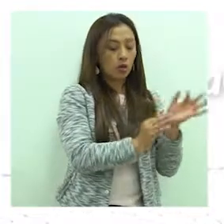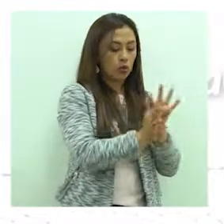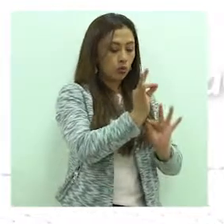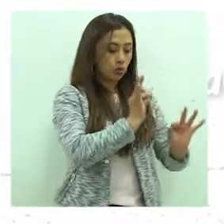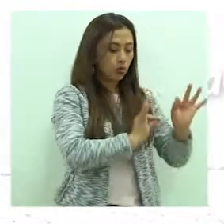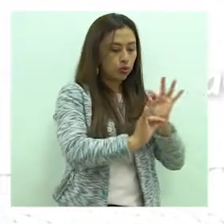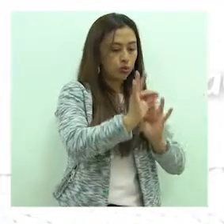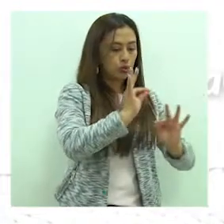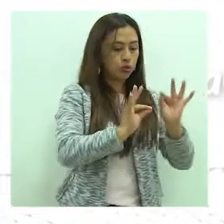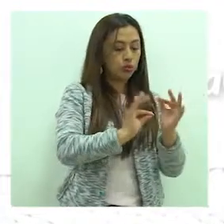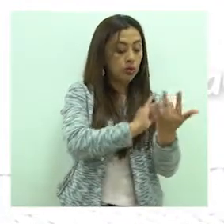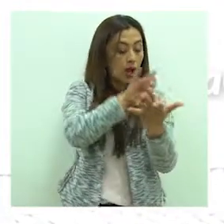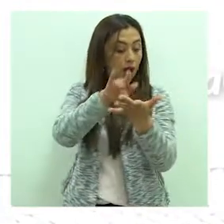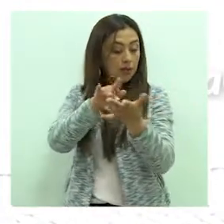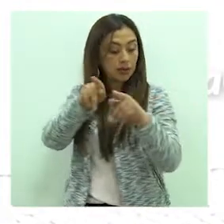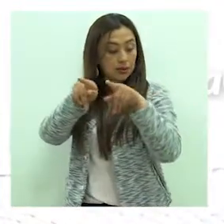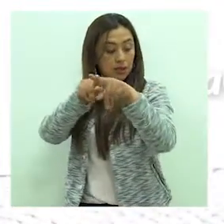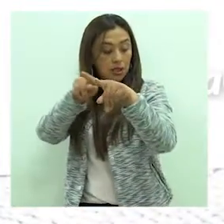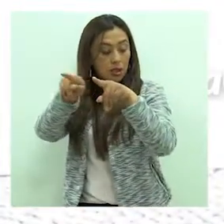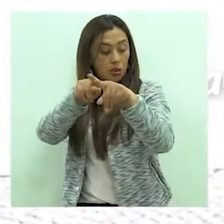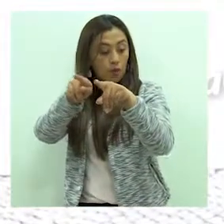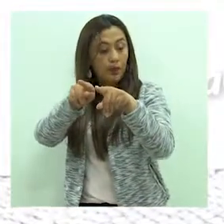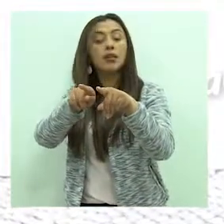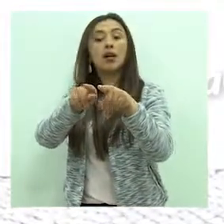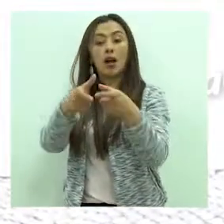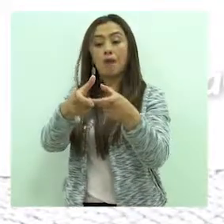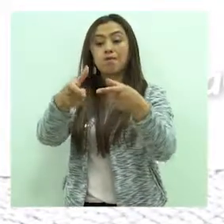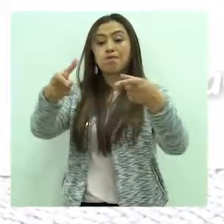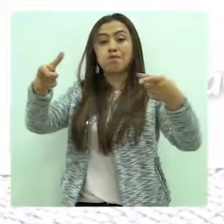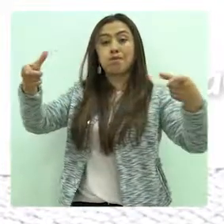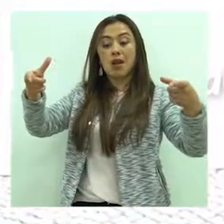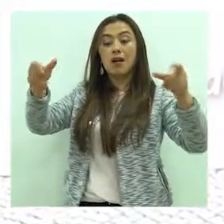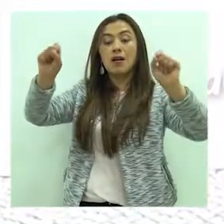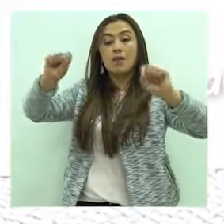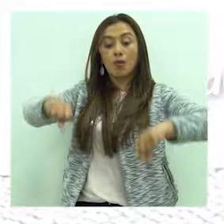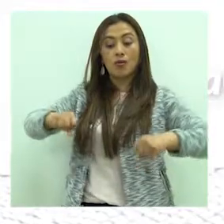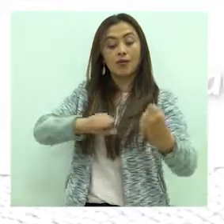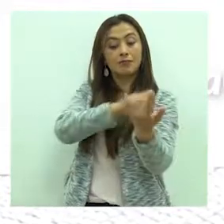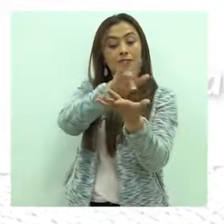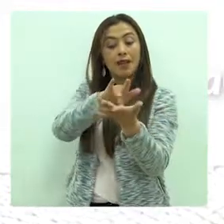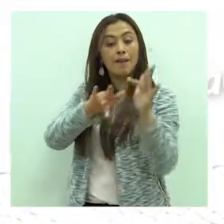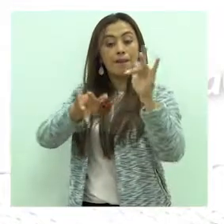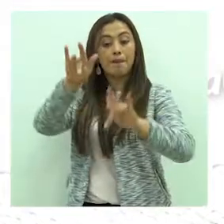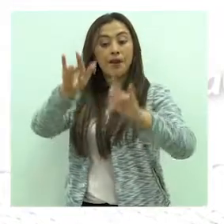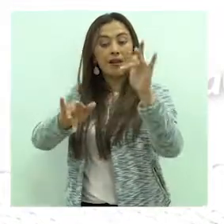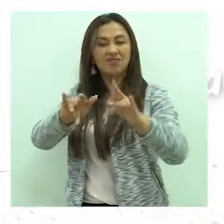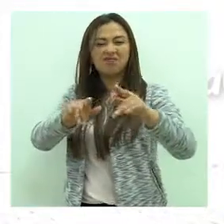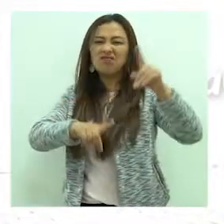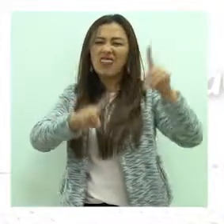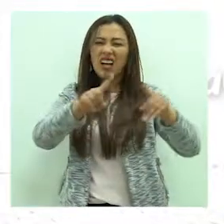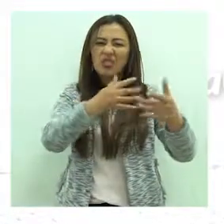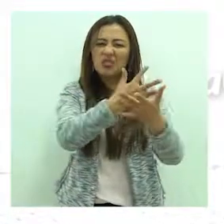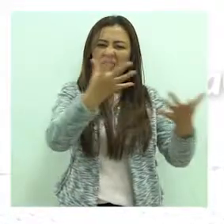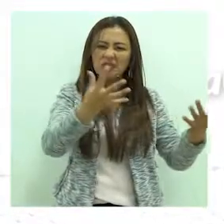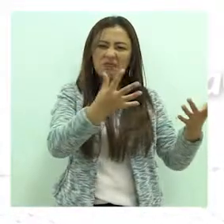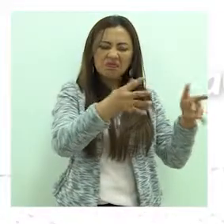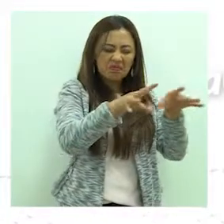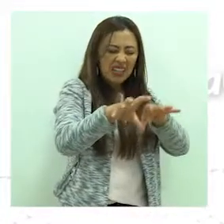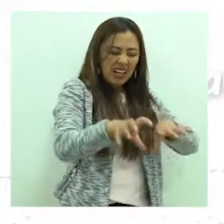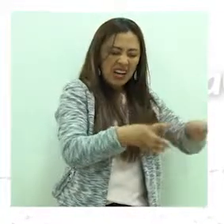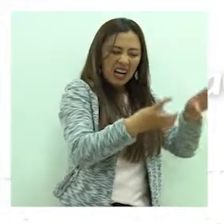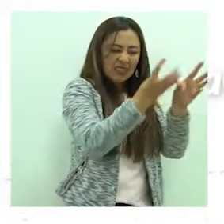de este concurso tuvieron la oportunidad de participar más ampliamente, tener la oportunidad de trabajar nuevos materiales,